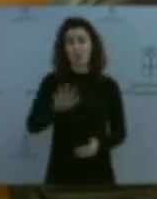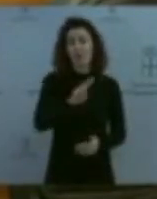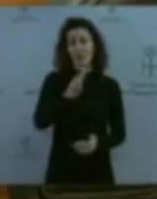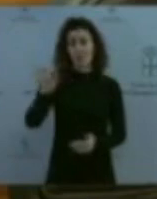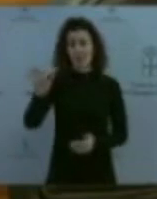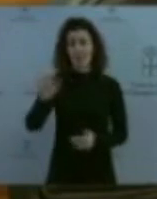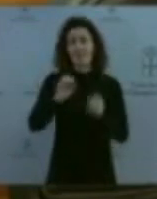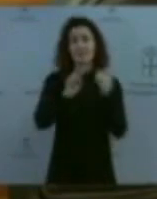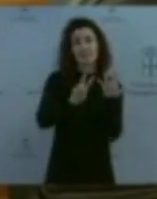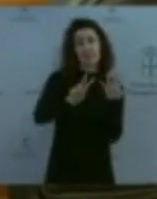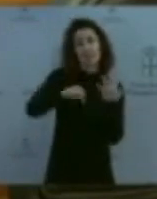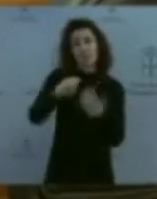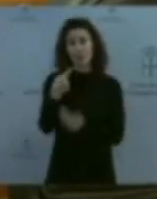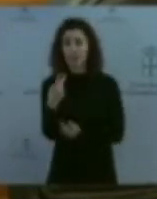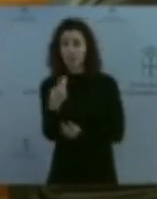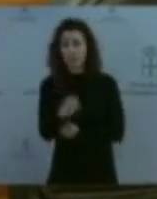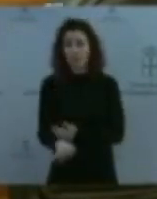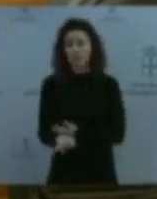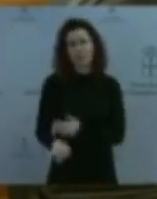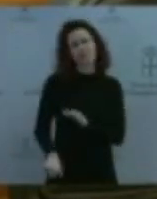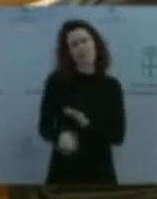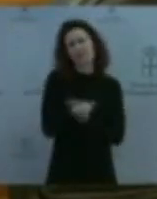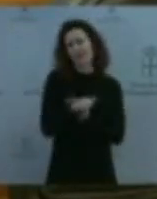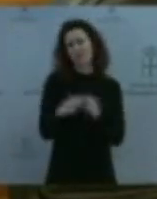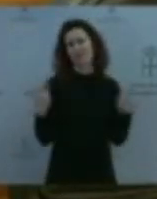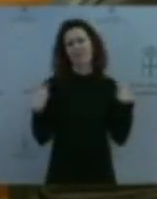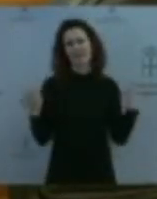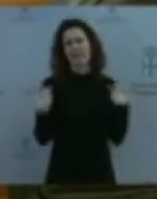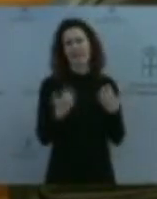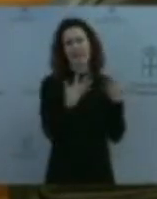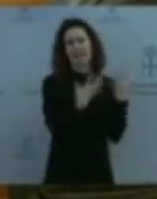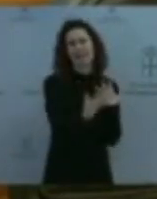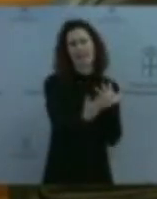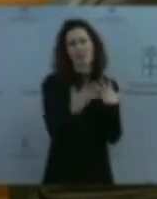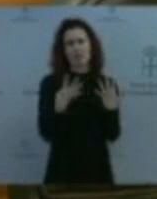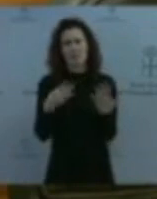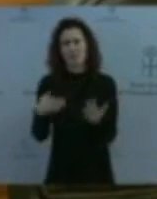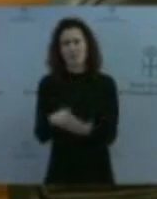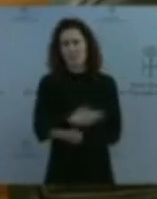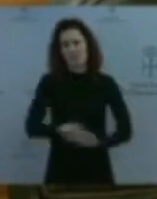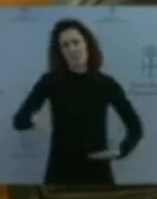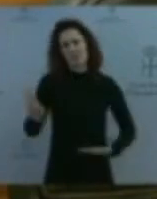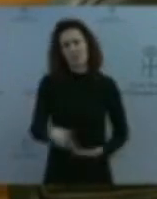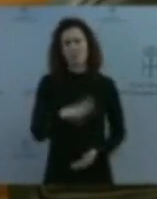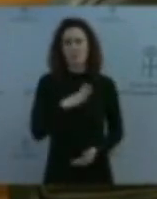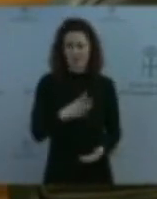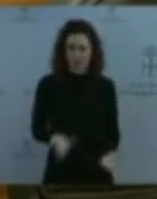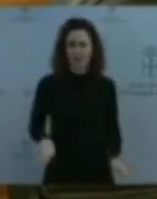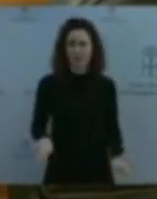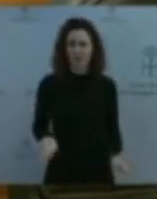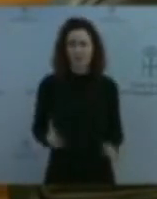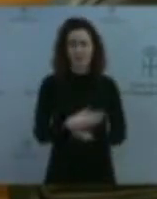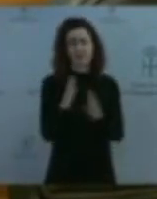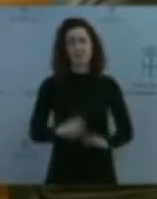fraude fiscal alcanza los 59.000 millones de euros. En definitiva, no faltan recursos ni sobra sector público. Tienen